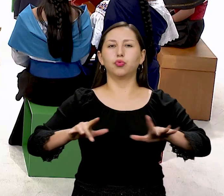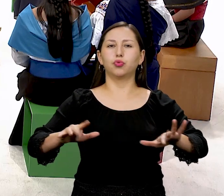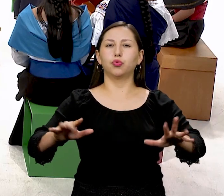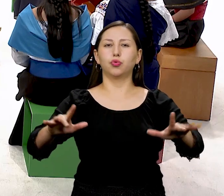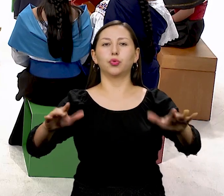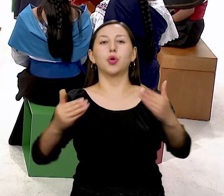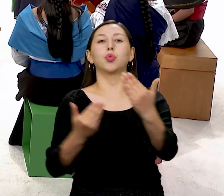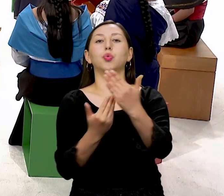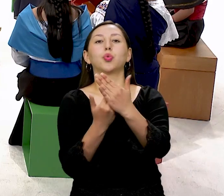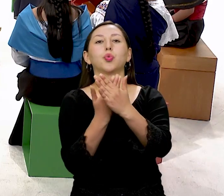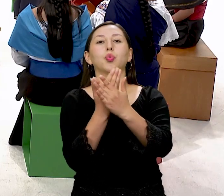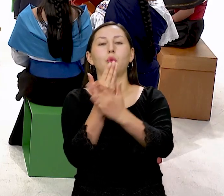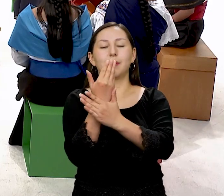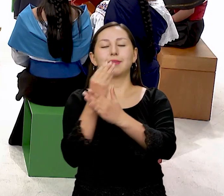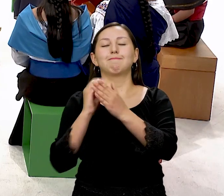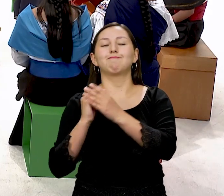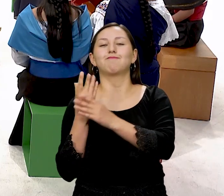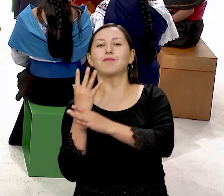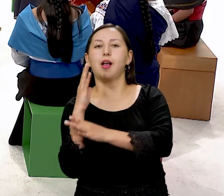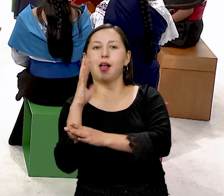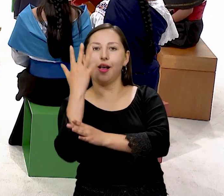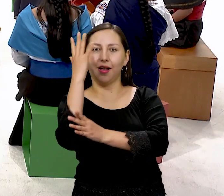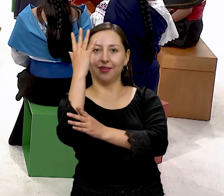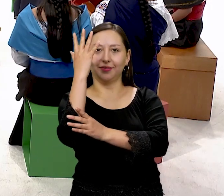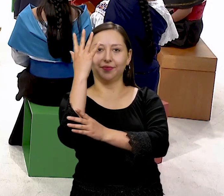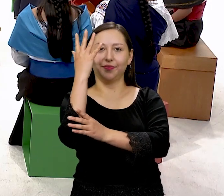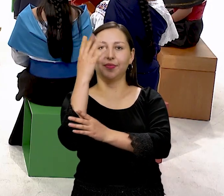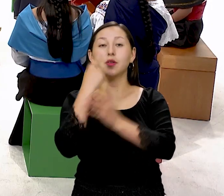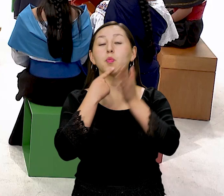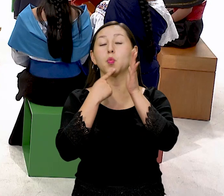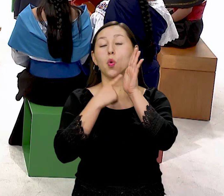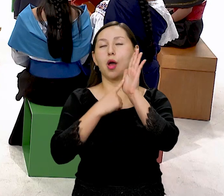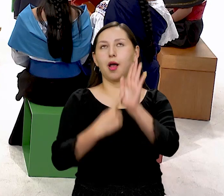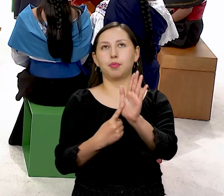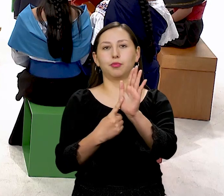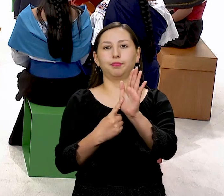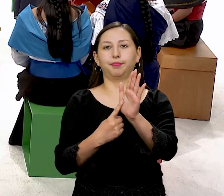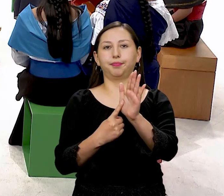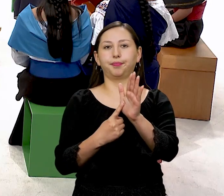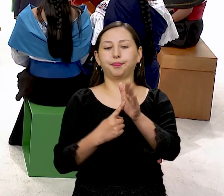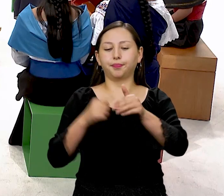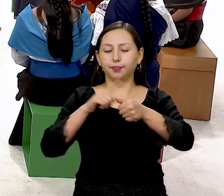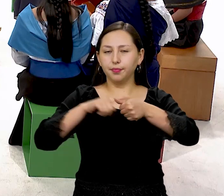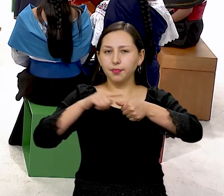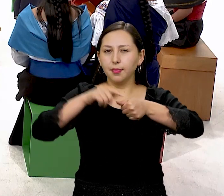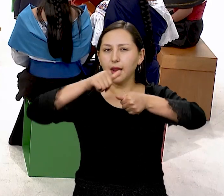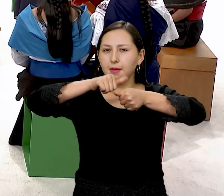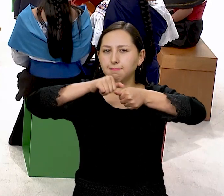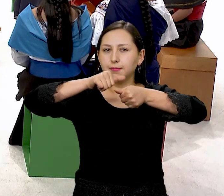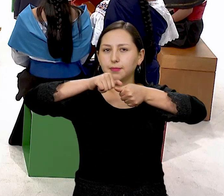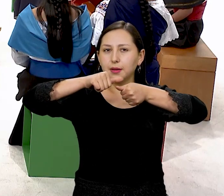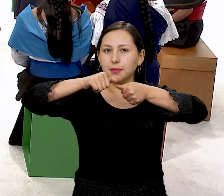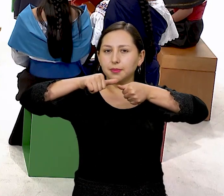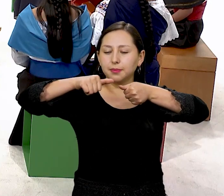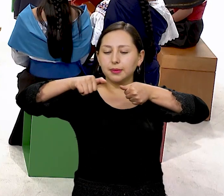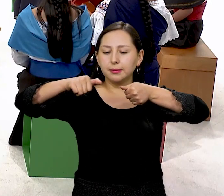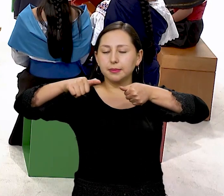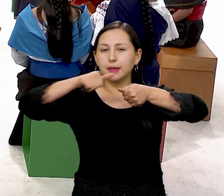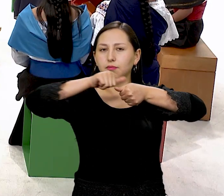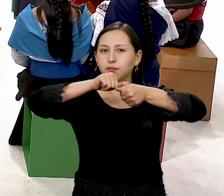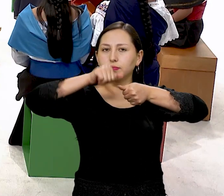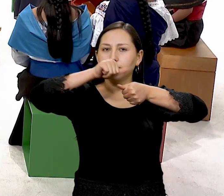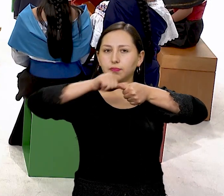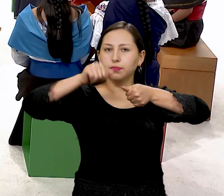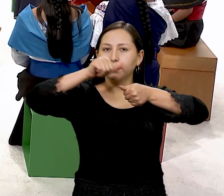la formación de nuevos órganos. En este caso, las vainas de las plantitas, ¿no?, de nuestras plantas de